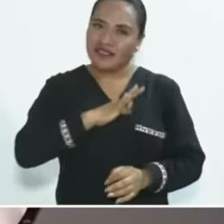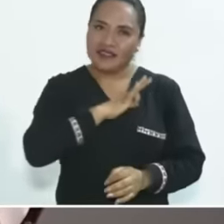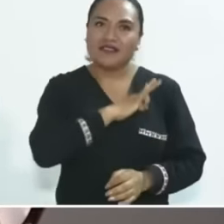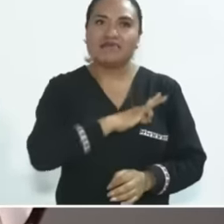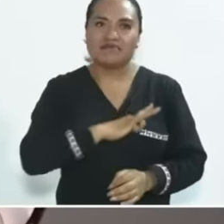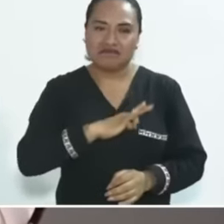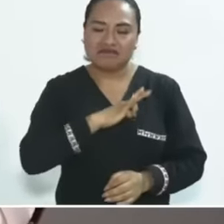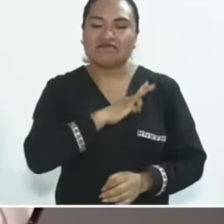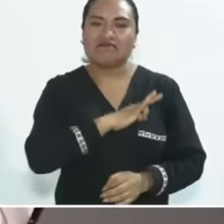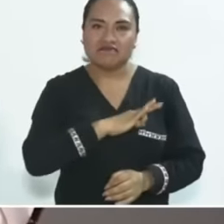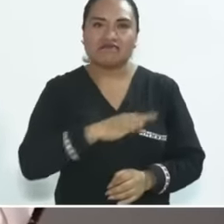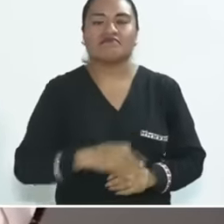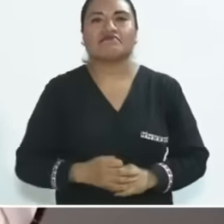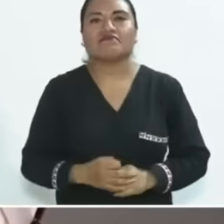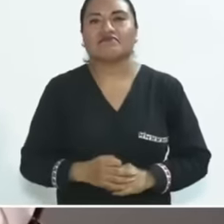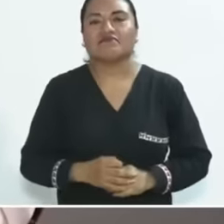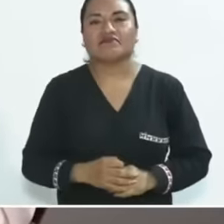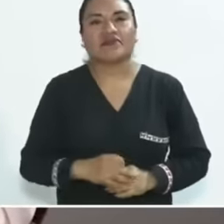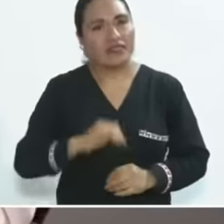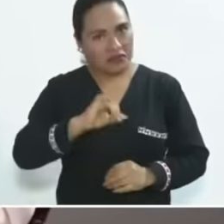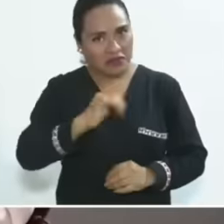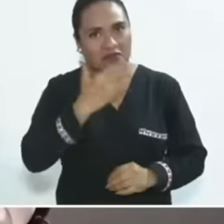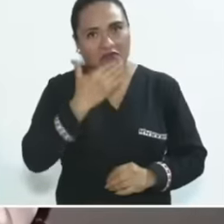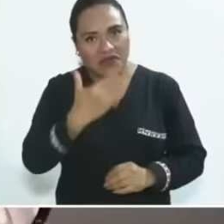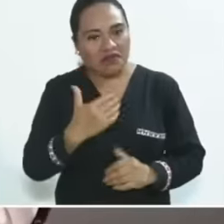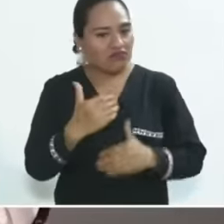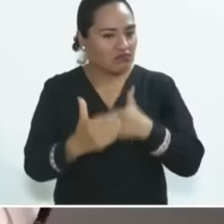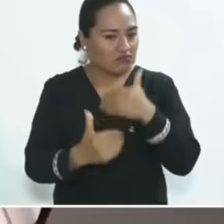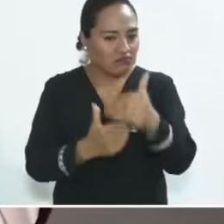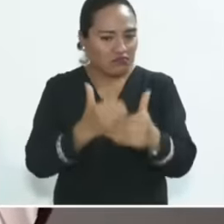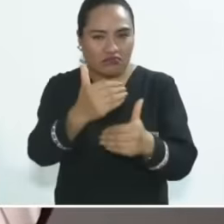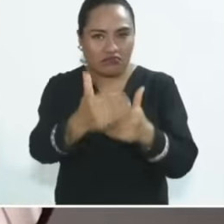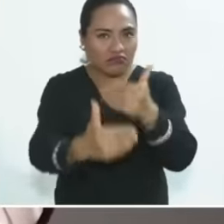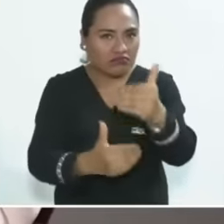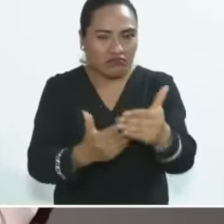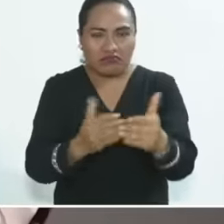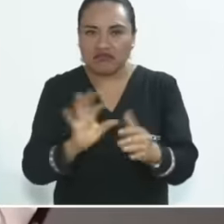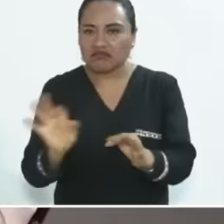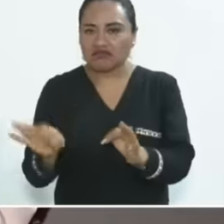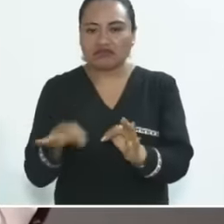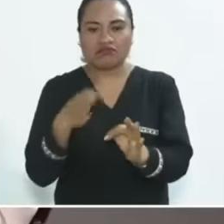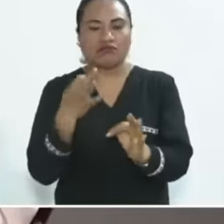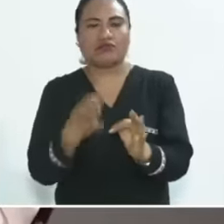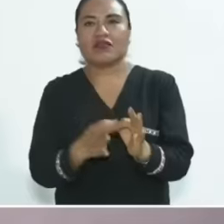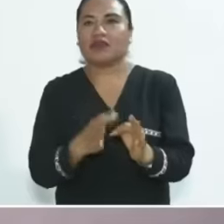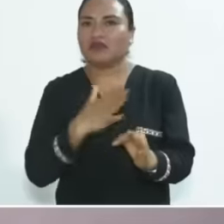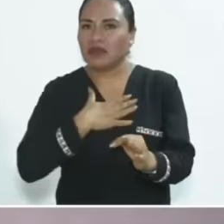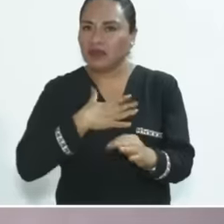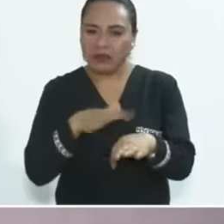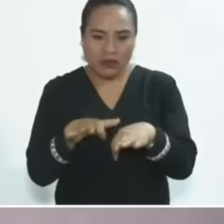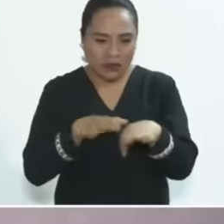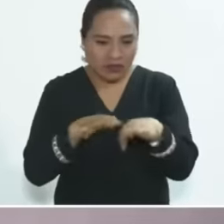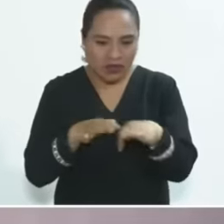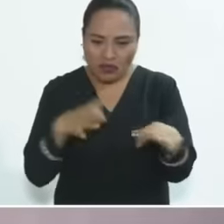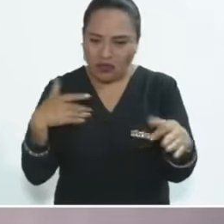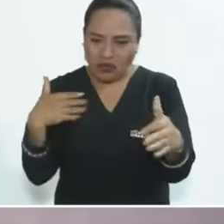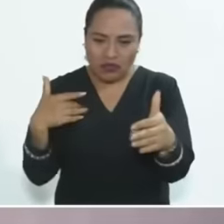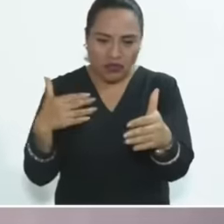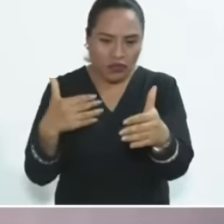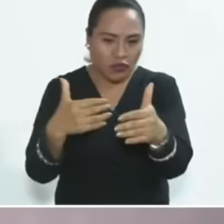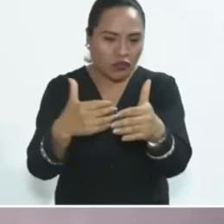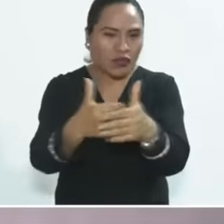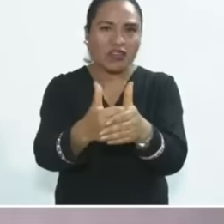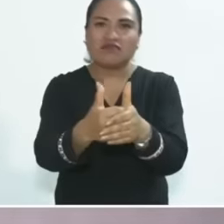porque se avanzó, ya cierro mi ciclo,